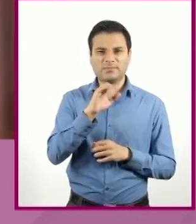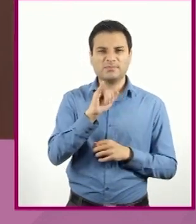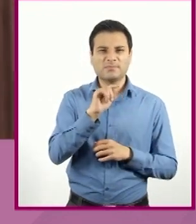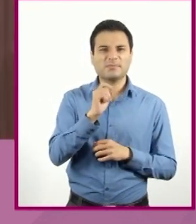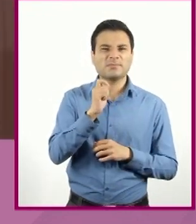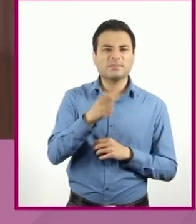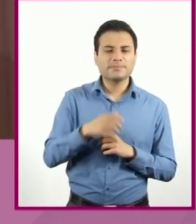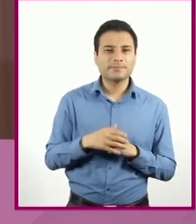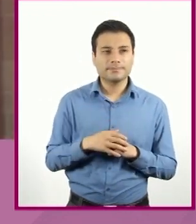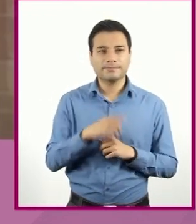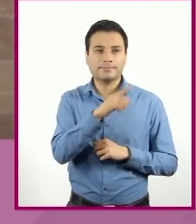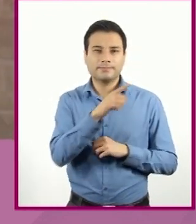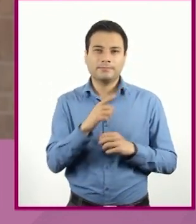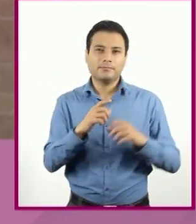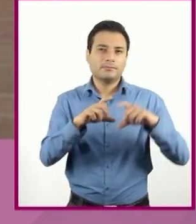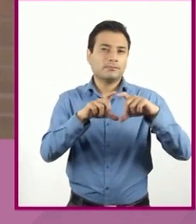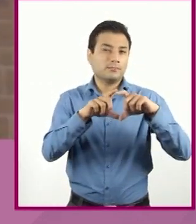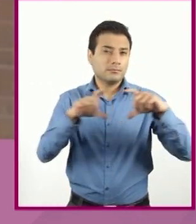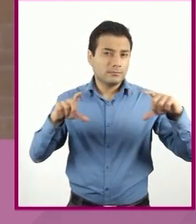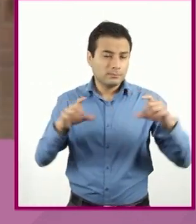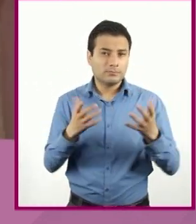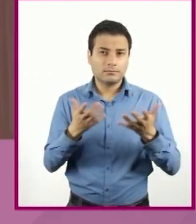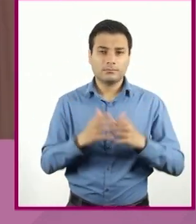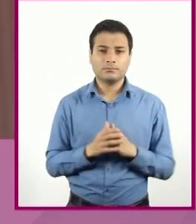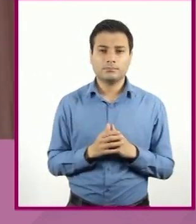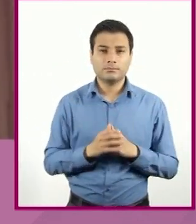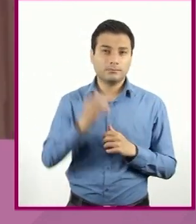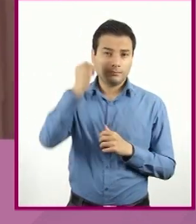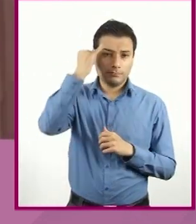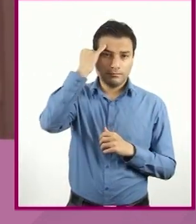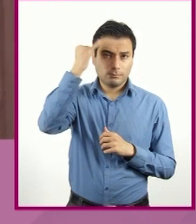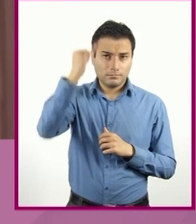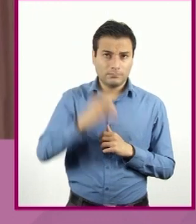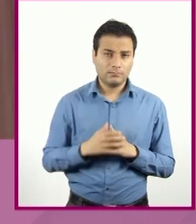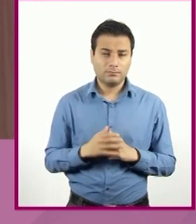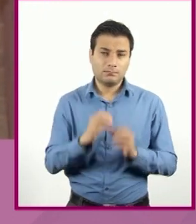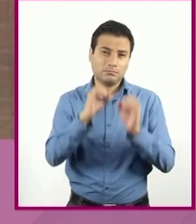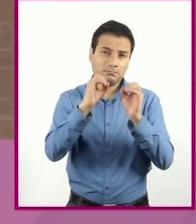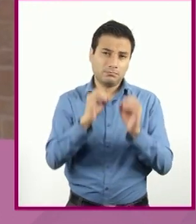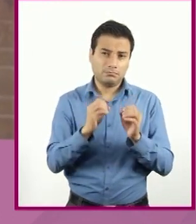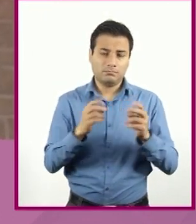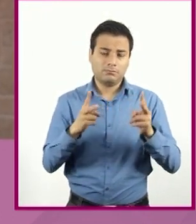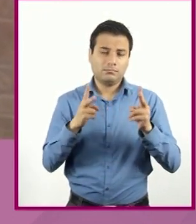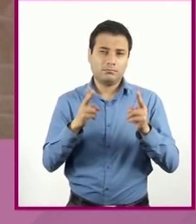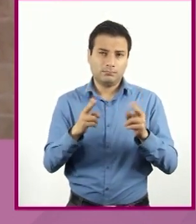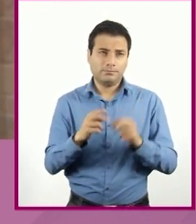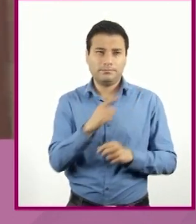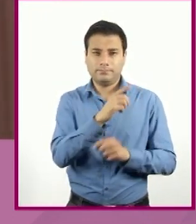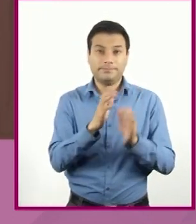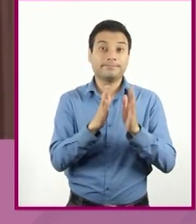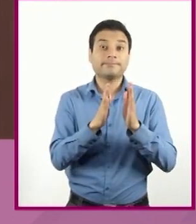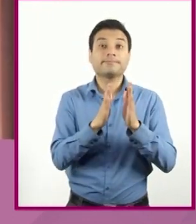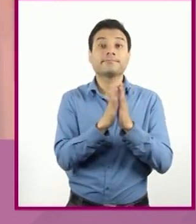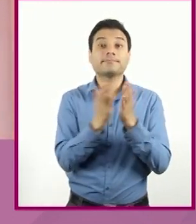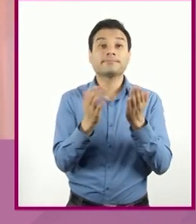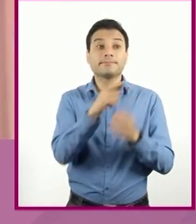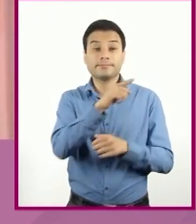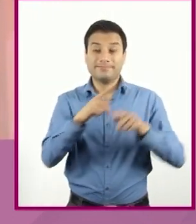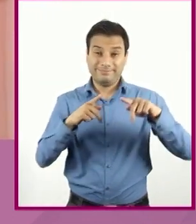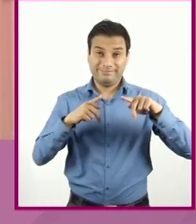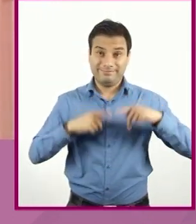textual es la mención de un párrafo, idea o frase de una obra ajena en nuestro